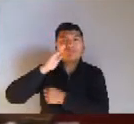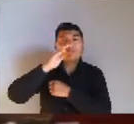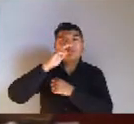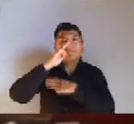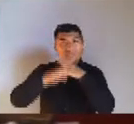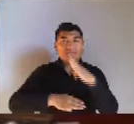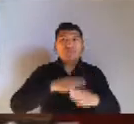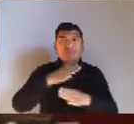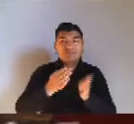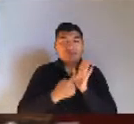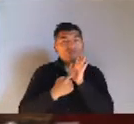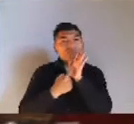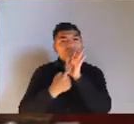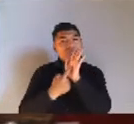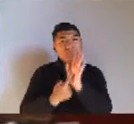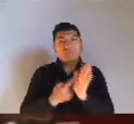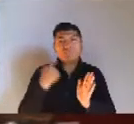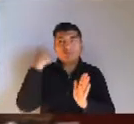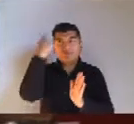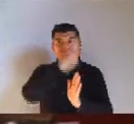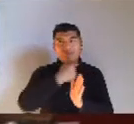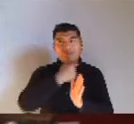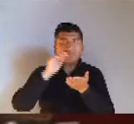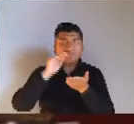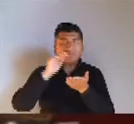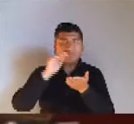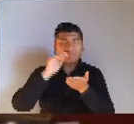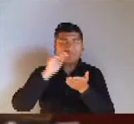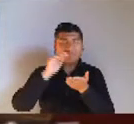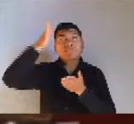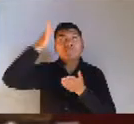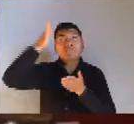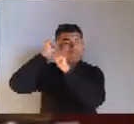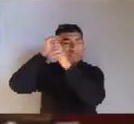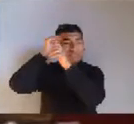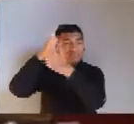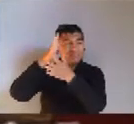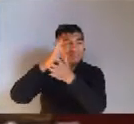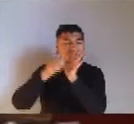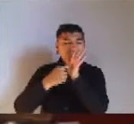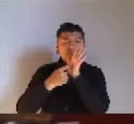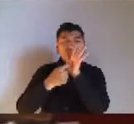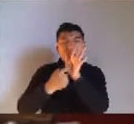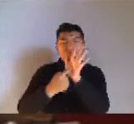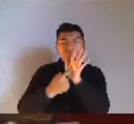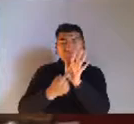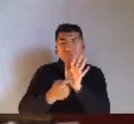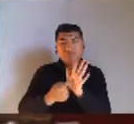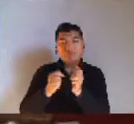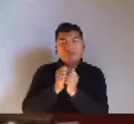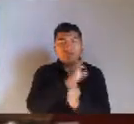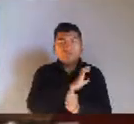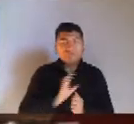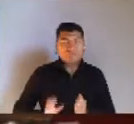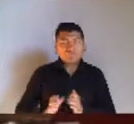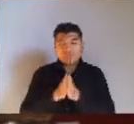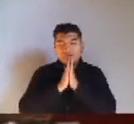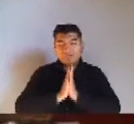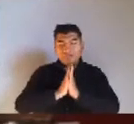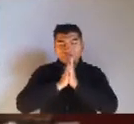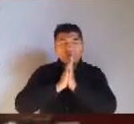humanidad, mostrando el rostro misericordioso de Dios Padre, revelado en Cristo.